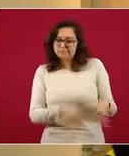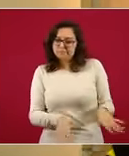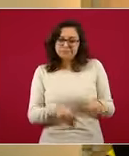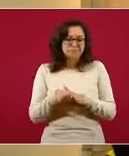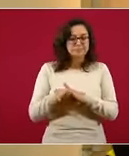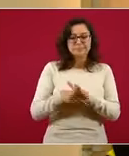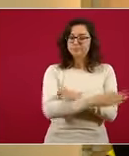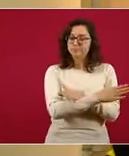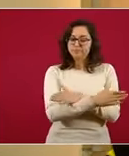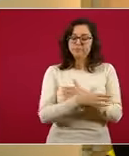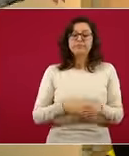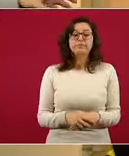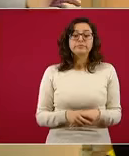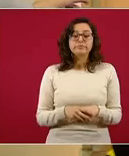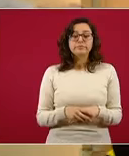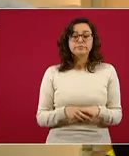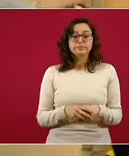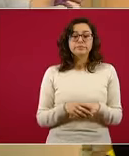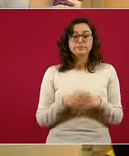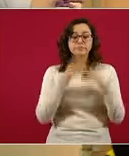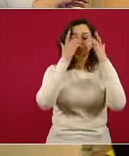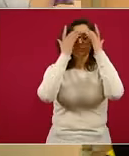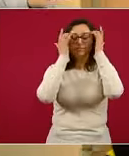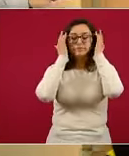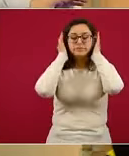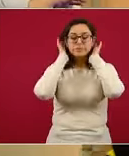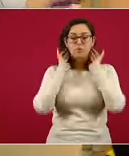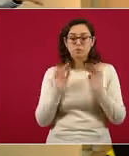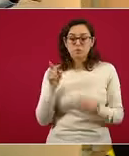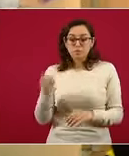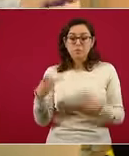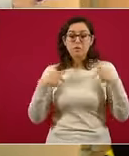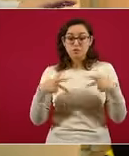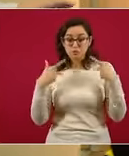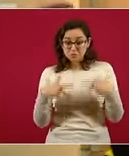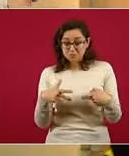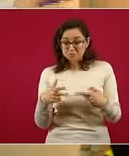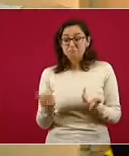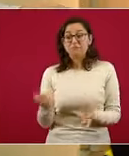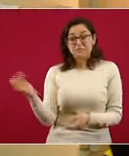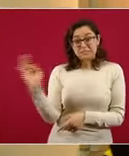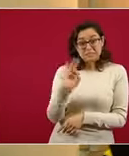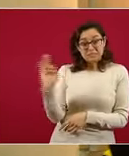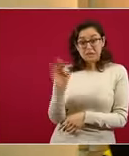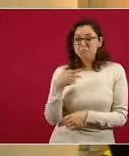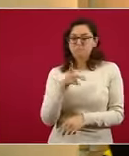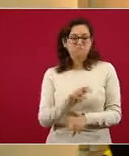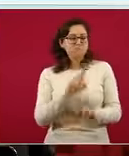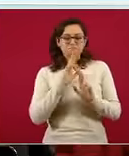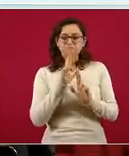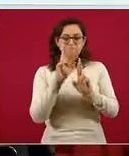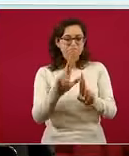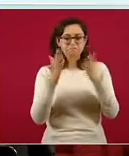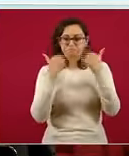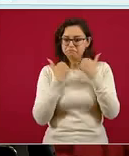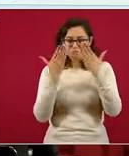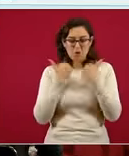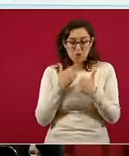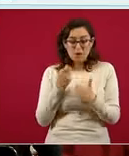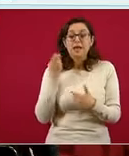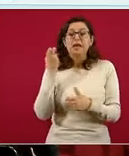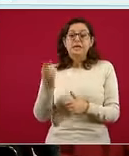descartar esa muestra y se toma como una persona sospechosa sin posibilidad de resultado. Esa es una de las